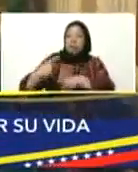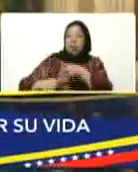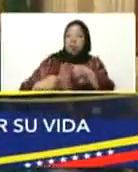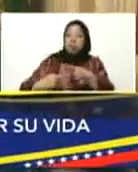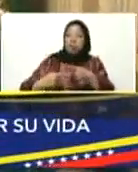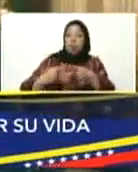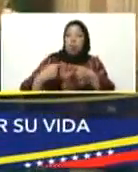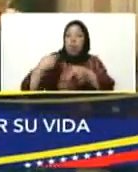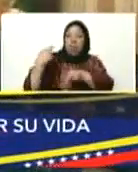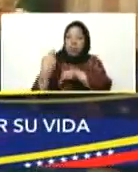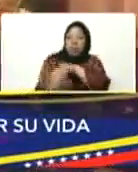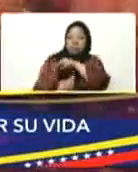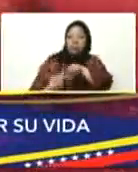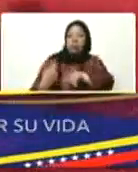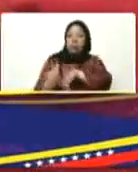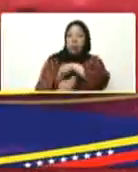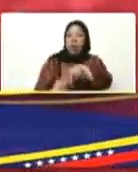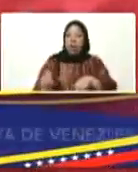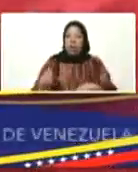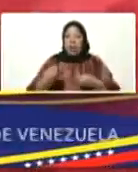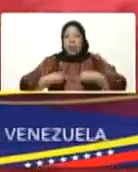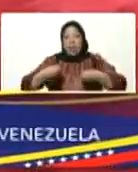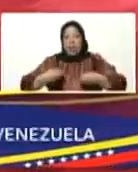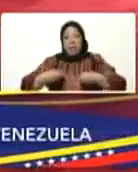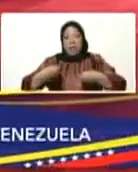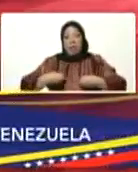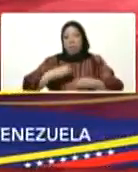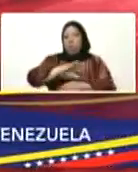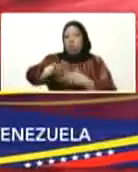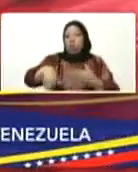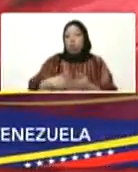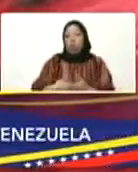que vive la sociedad venezolana.